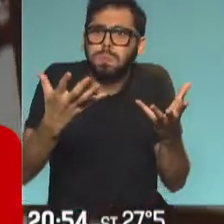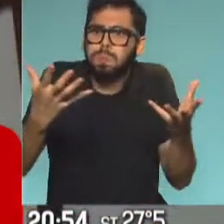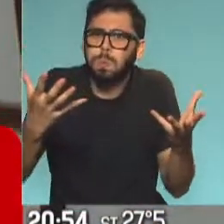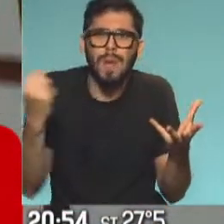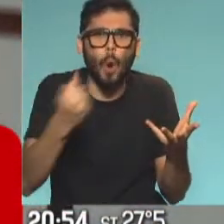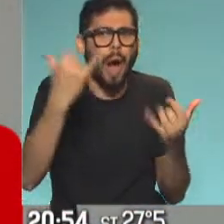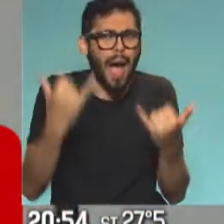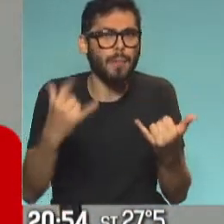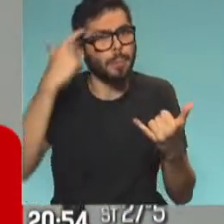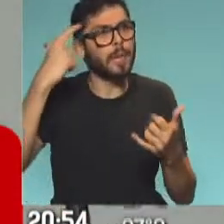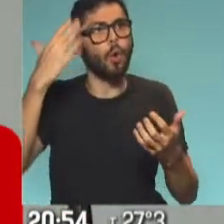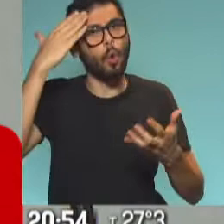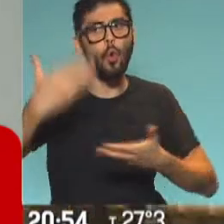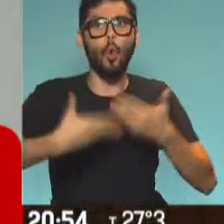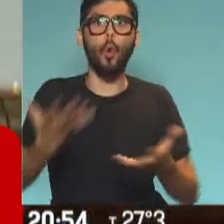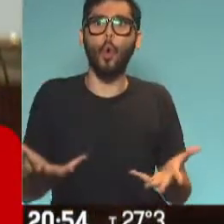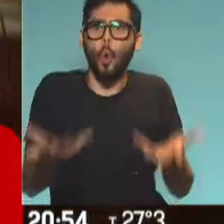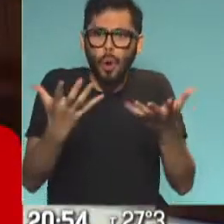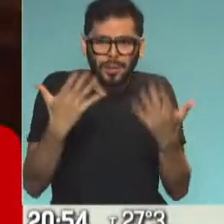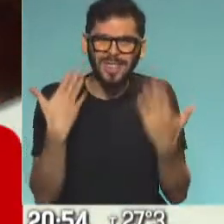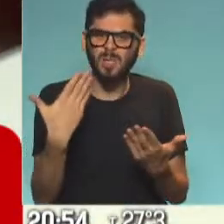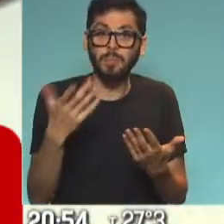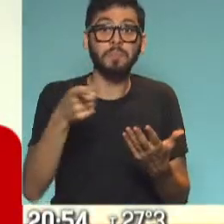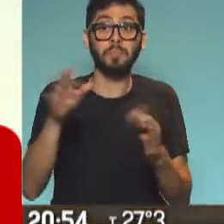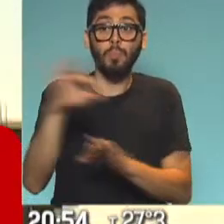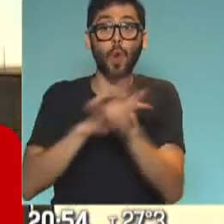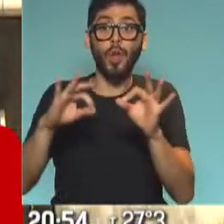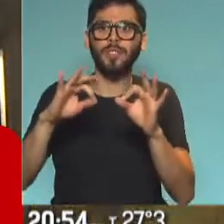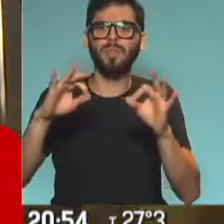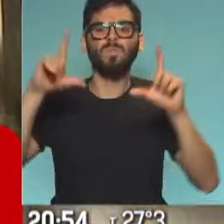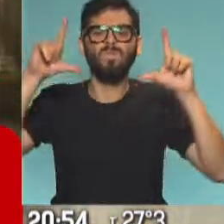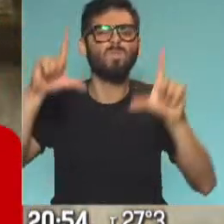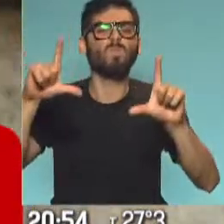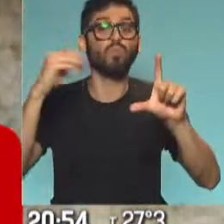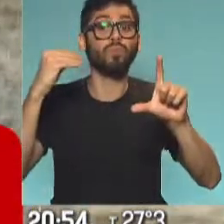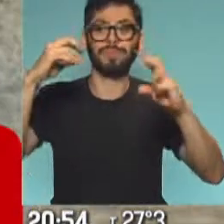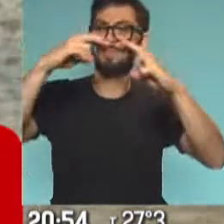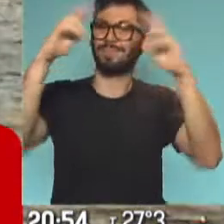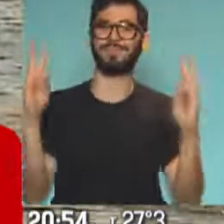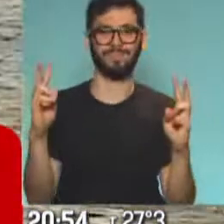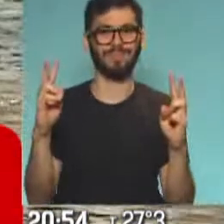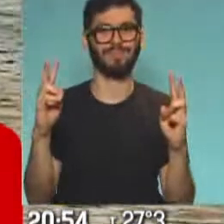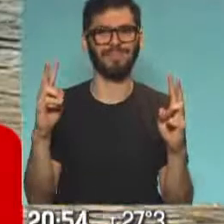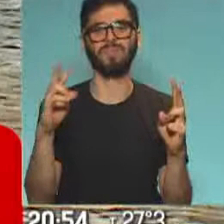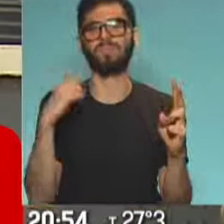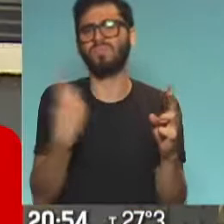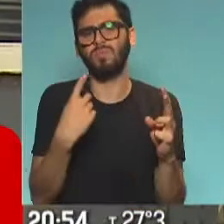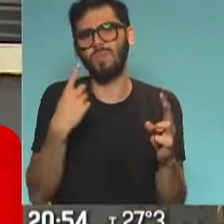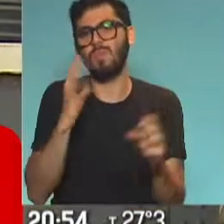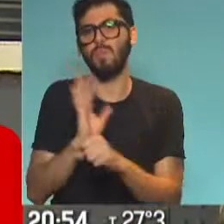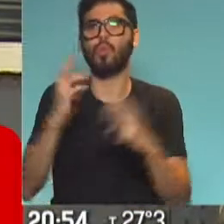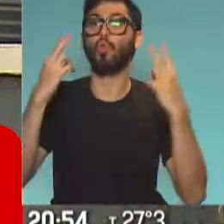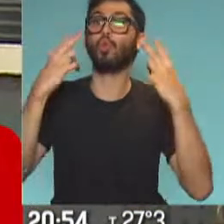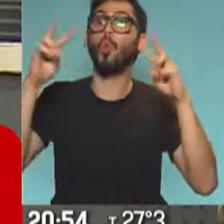pensar la recuperación y en este proyecto que tiene al puente transbordador como emblema, la intención es generar lo que denominamos como turismo